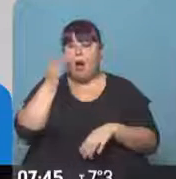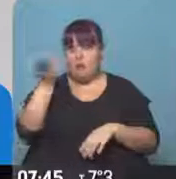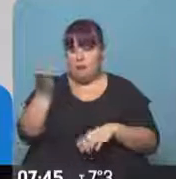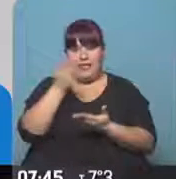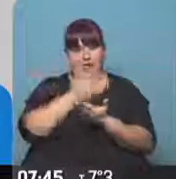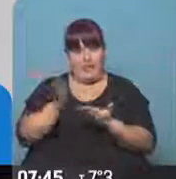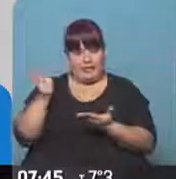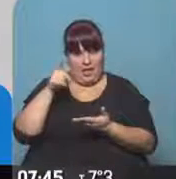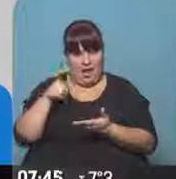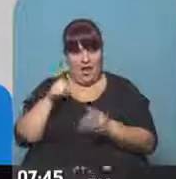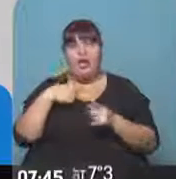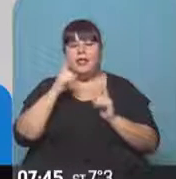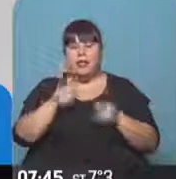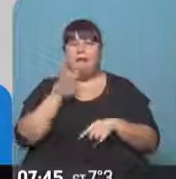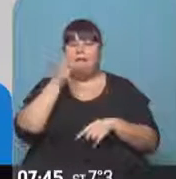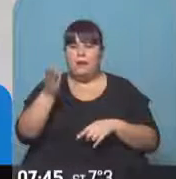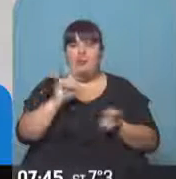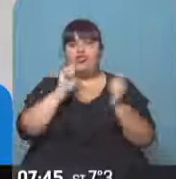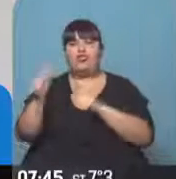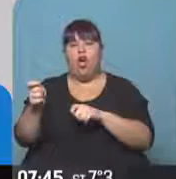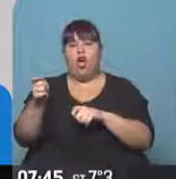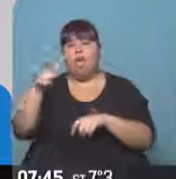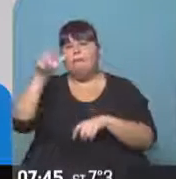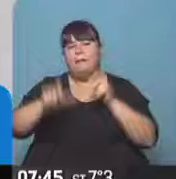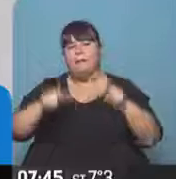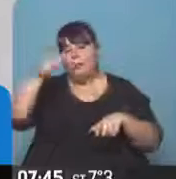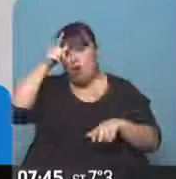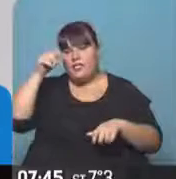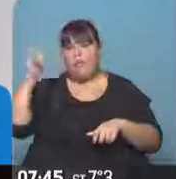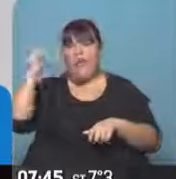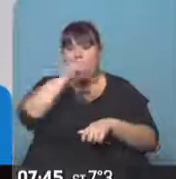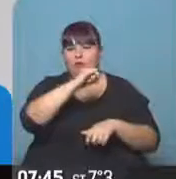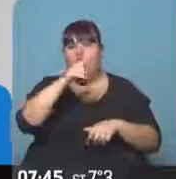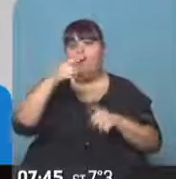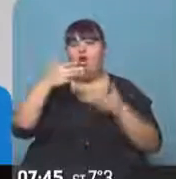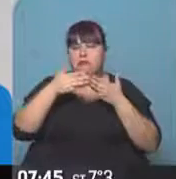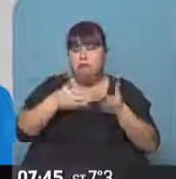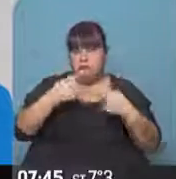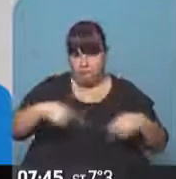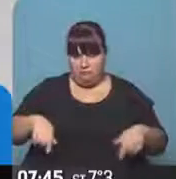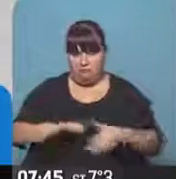el apartamiento y vamos a pedir que sea reemplazado por personal de las Fuerzas Armadas.